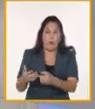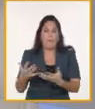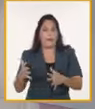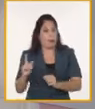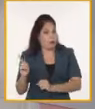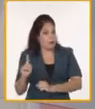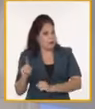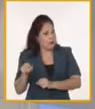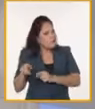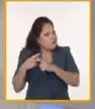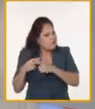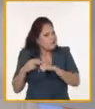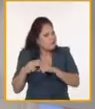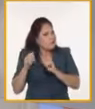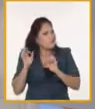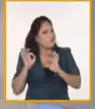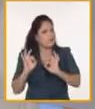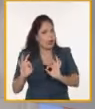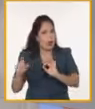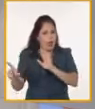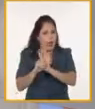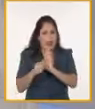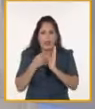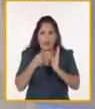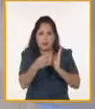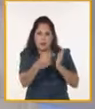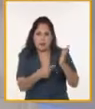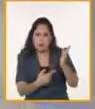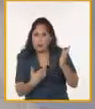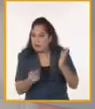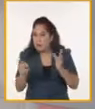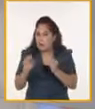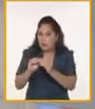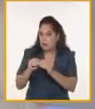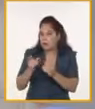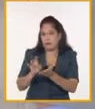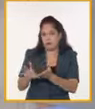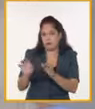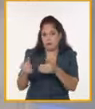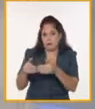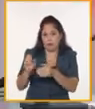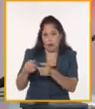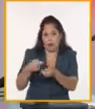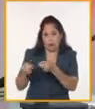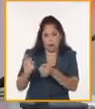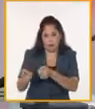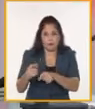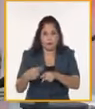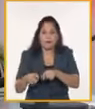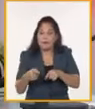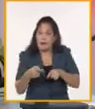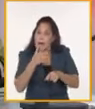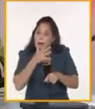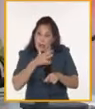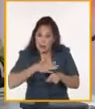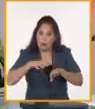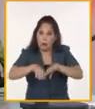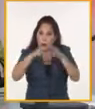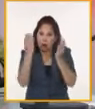rectificar y hacer lo que la legislación tiene previsto para para esos casos bueno y que es una práctica mundial yo creo